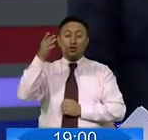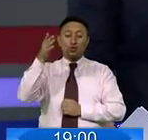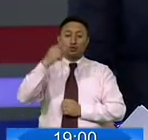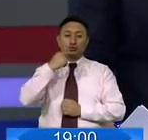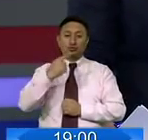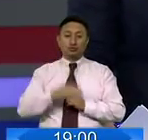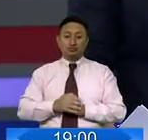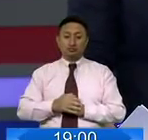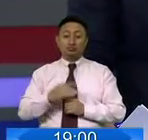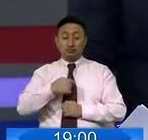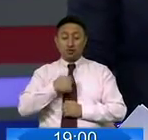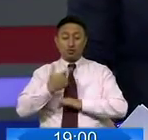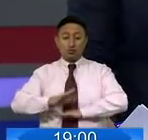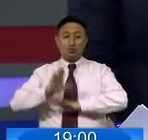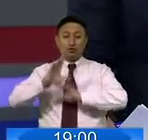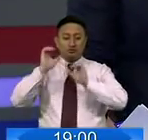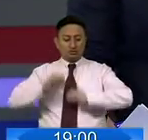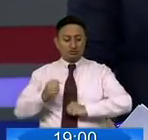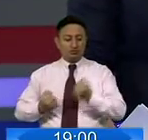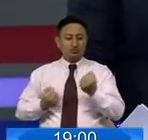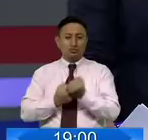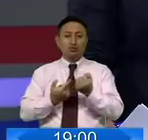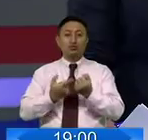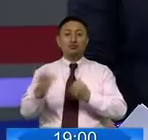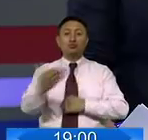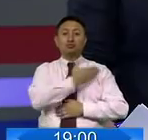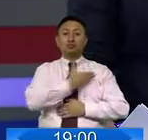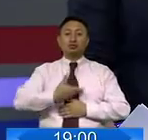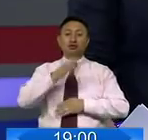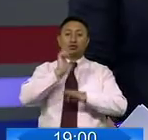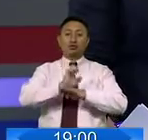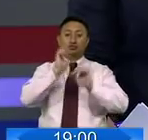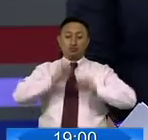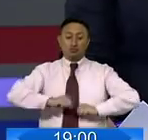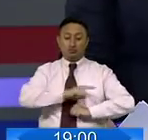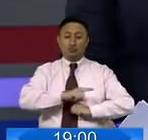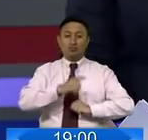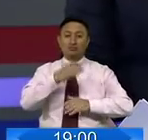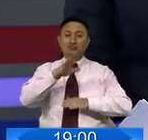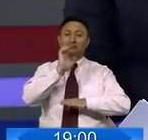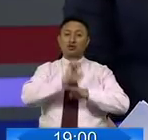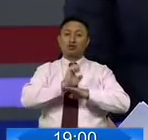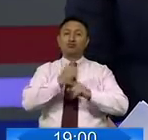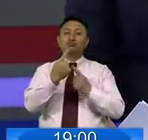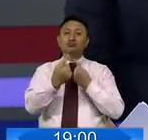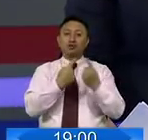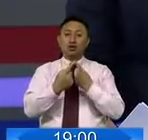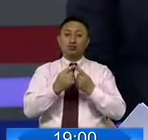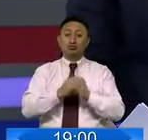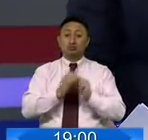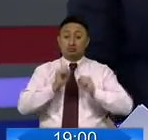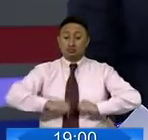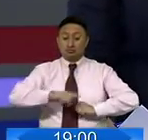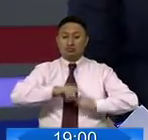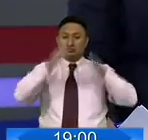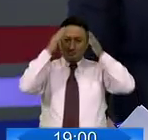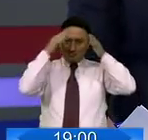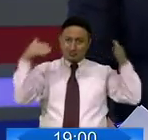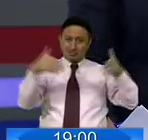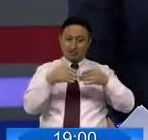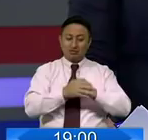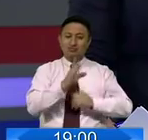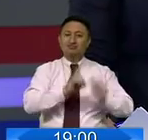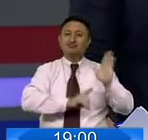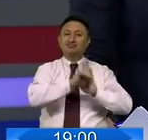se comprometió a colaborar con el presidente de la república para impulsar en un ecuador de diálogo y también abierto a buscar caminos de